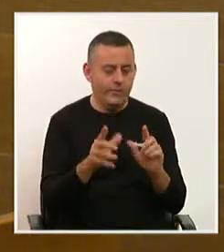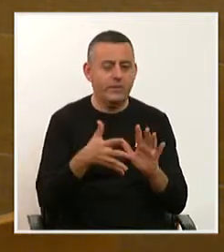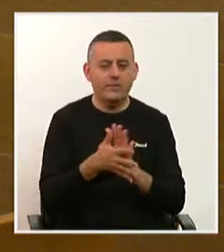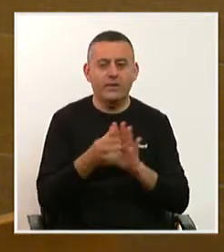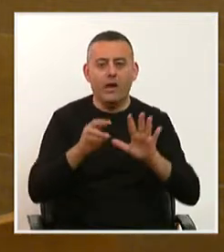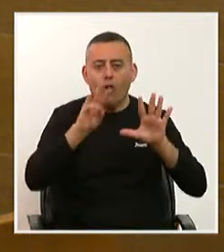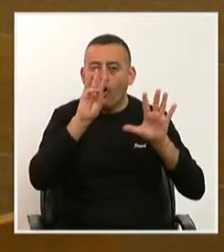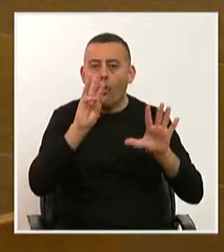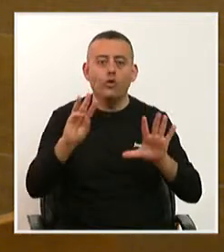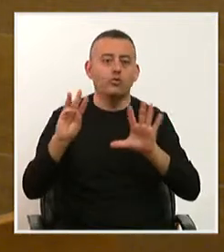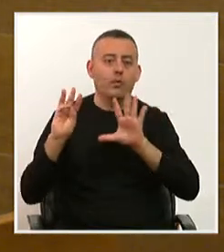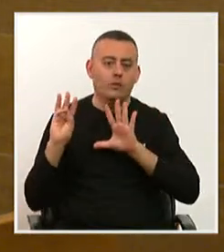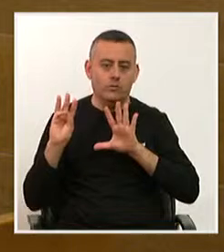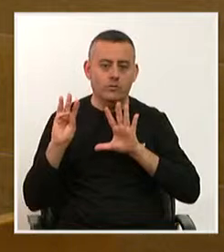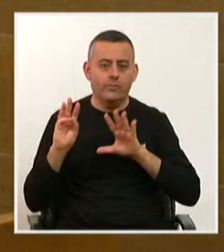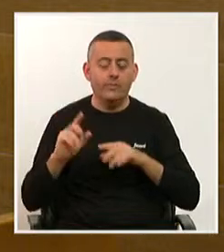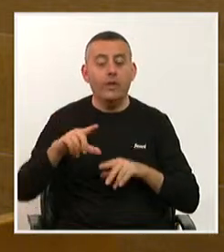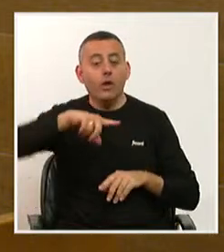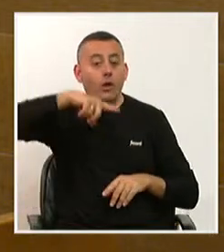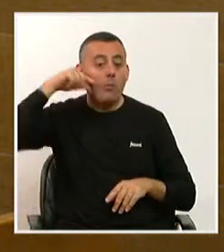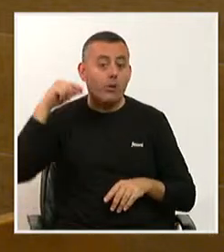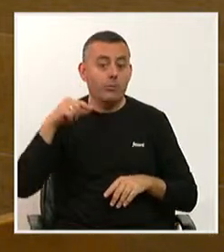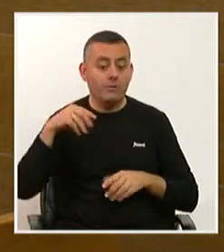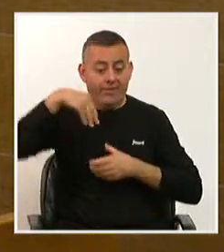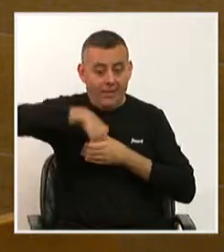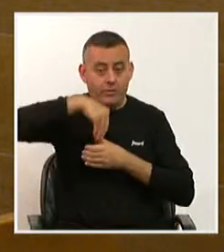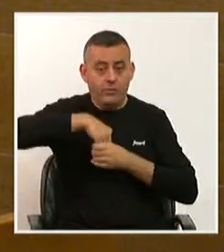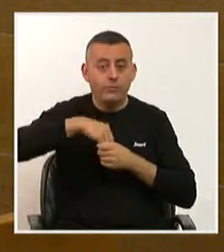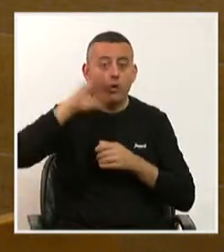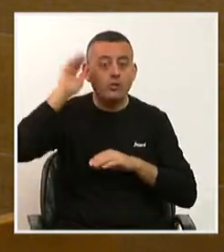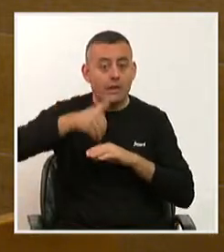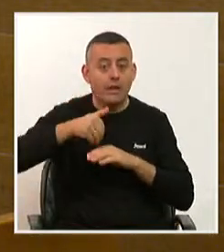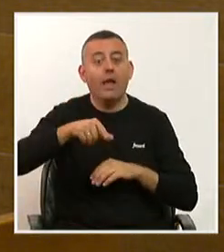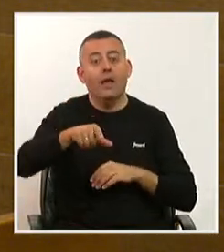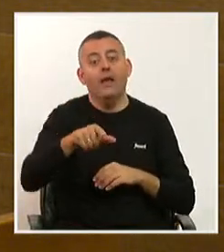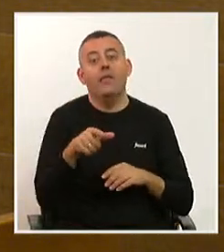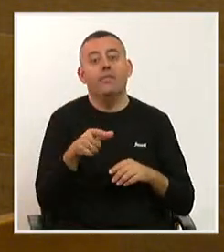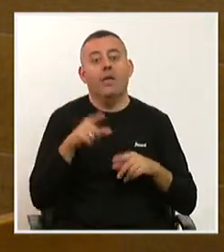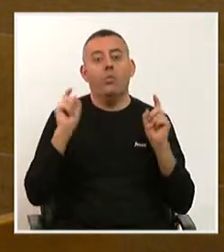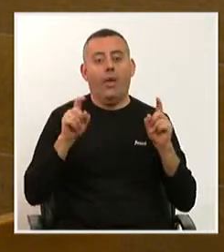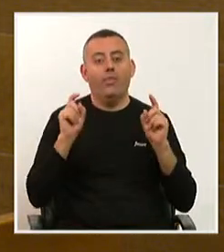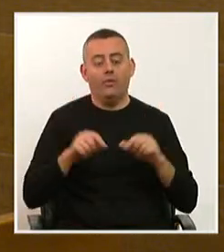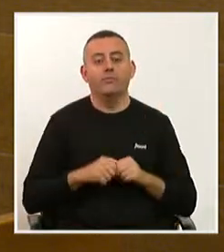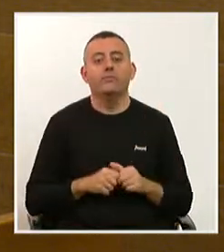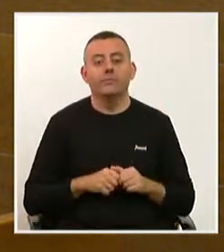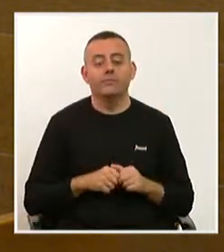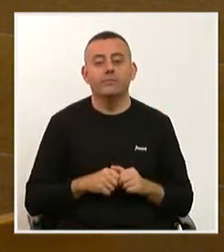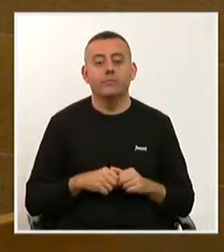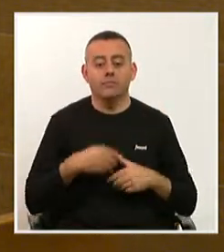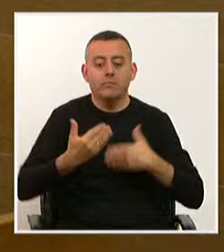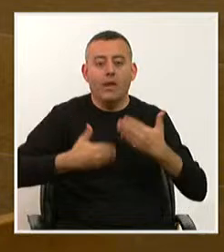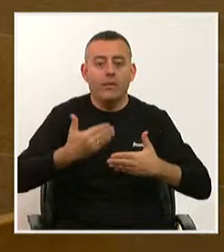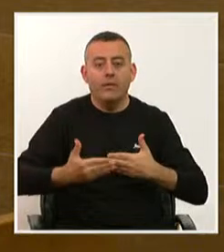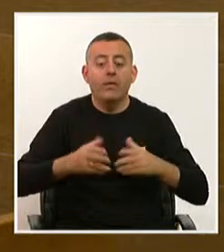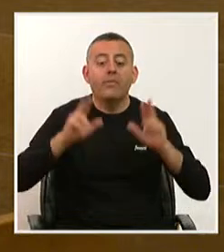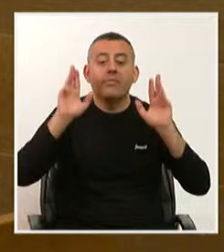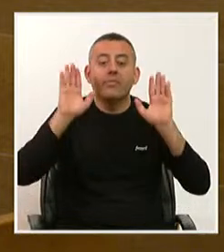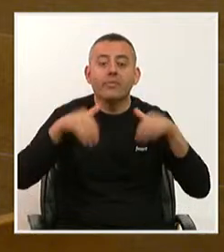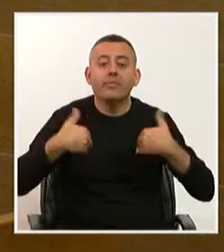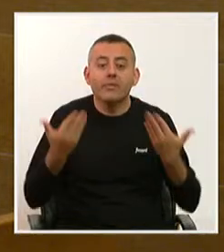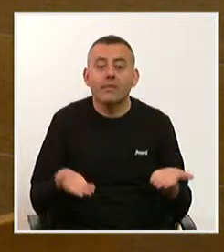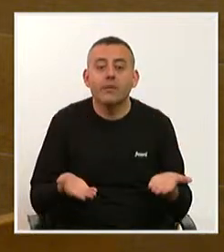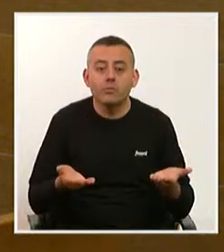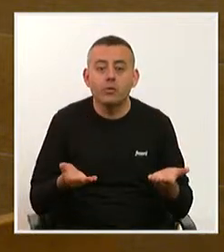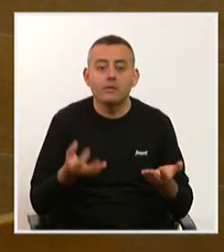compromís al frente de la consell de Educación y de 1639 millones de euros presupuestados hicieron el 23